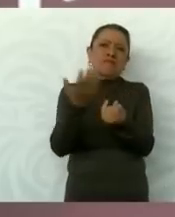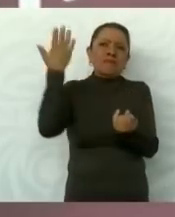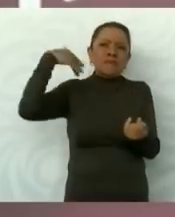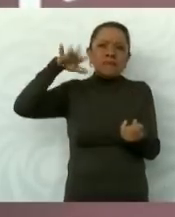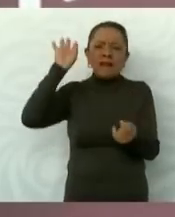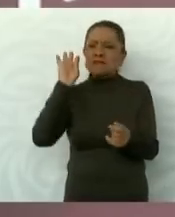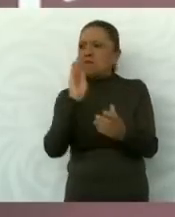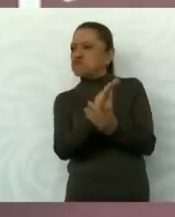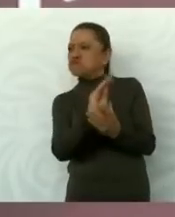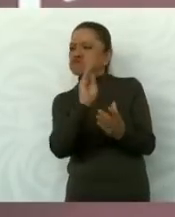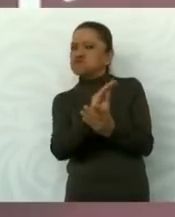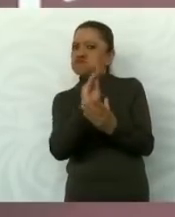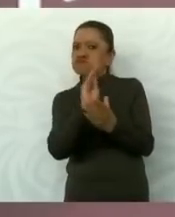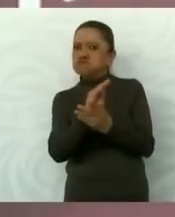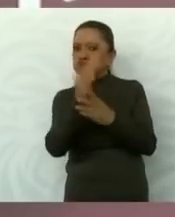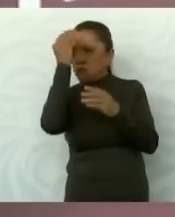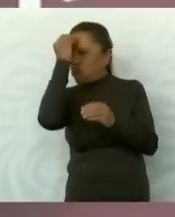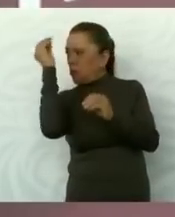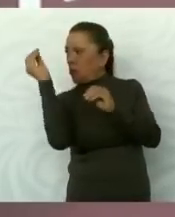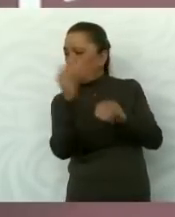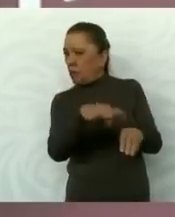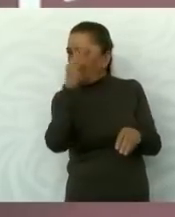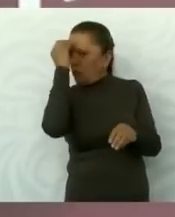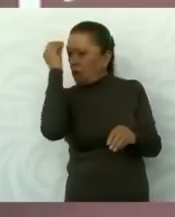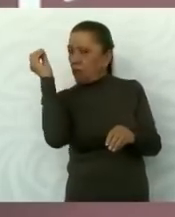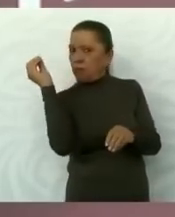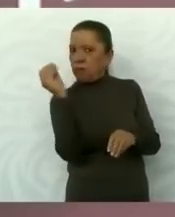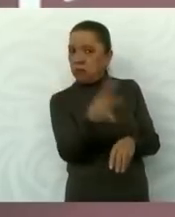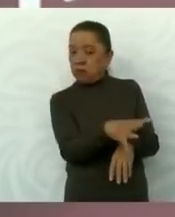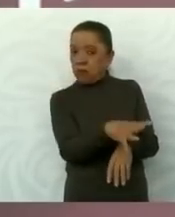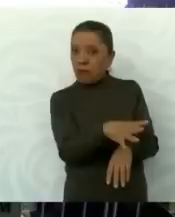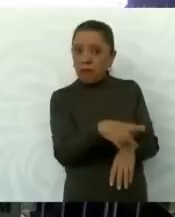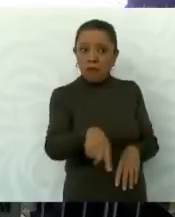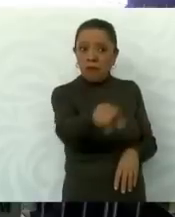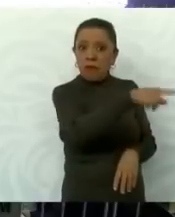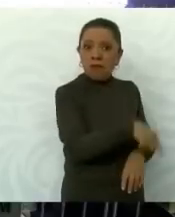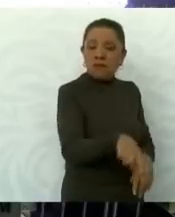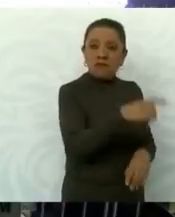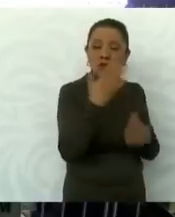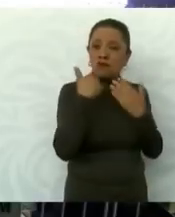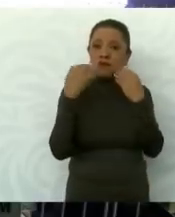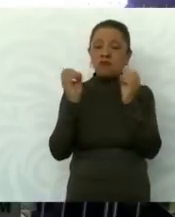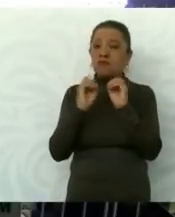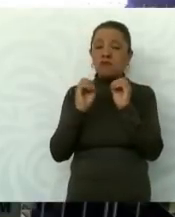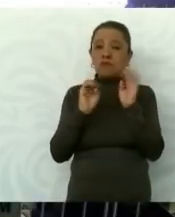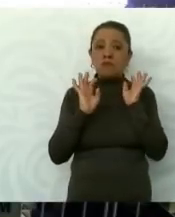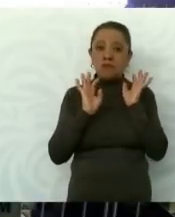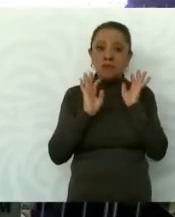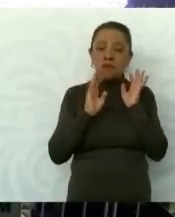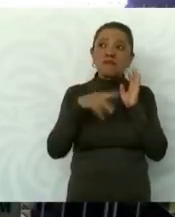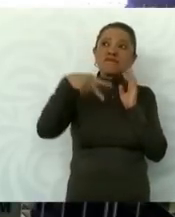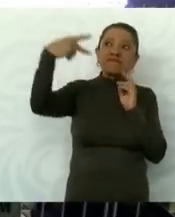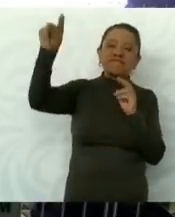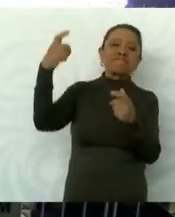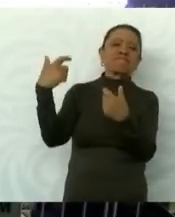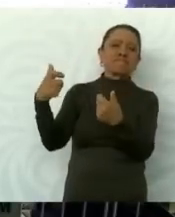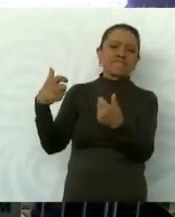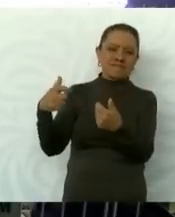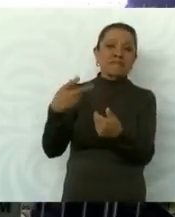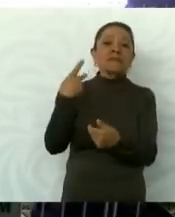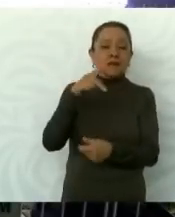hacía caso. Llegaron a decir en aquella época, fíjense nada más el